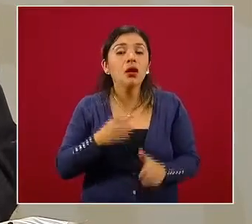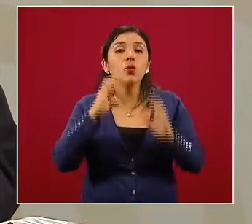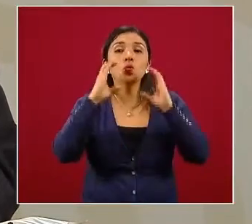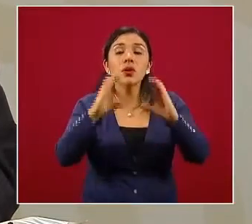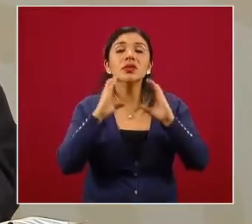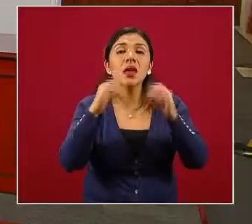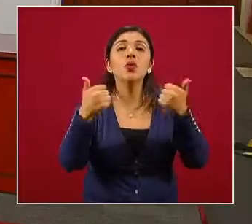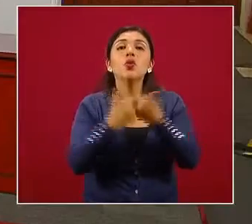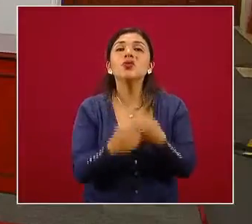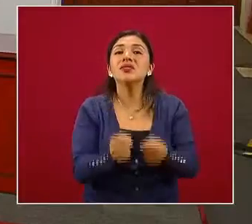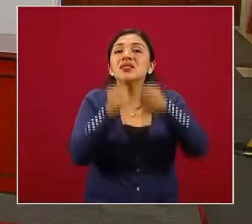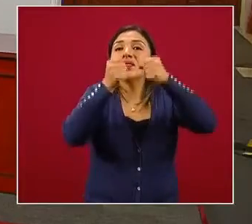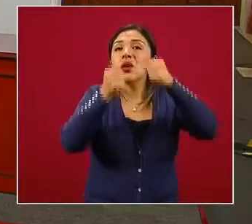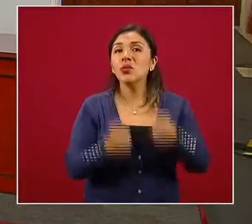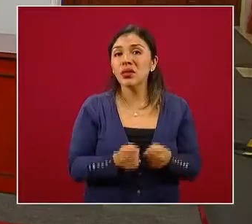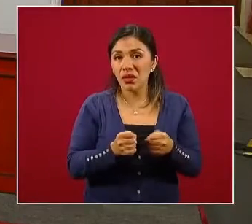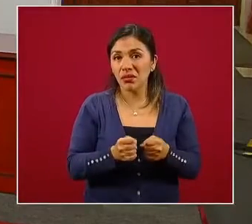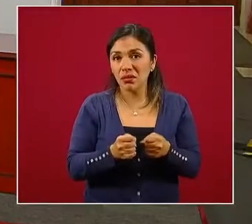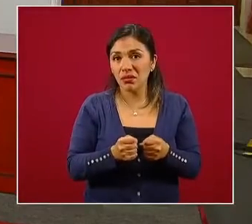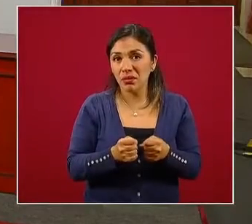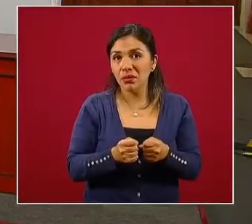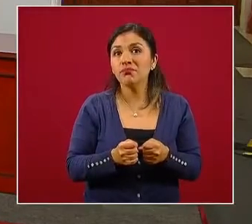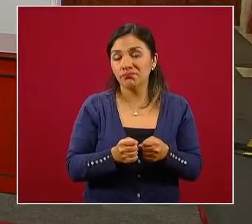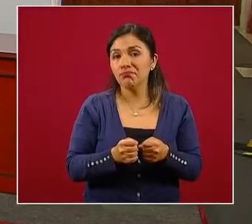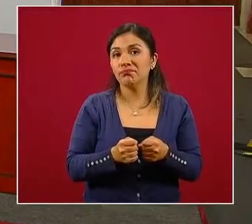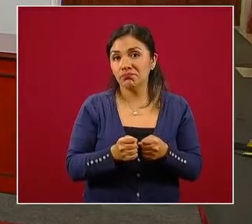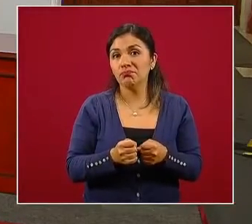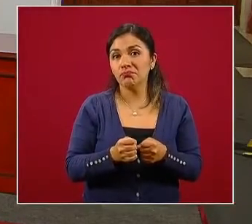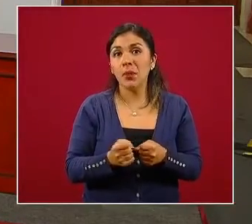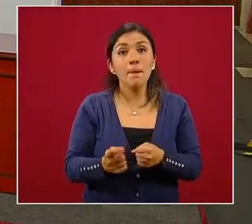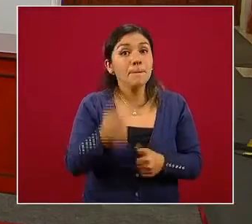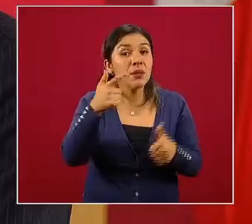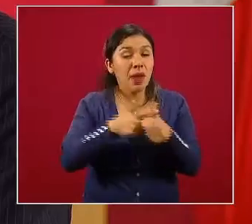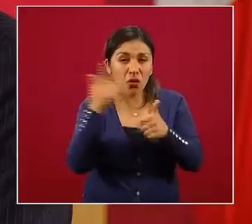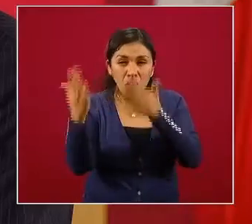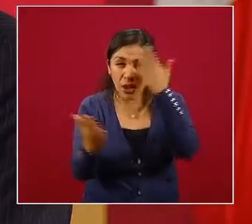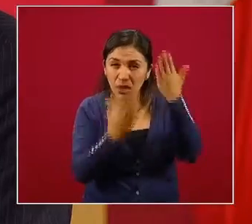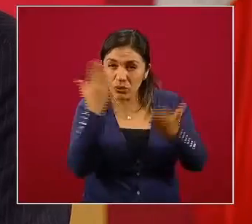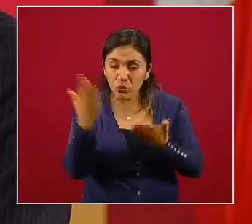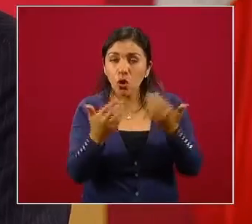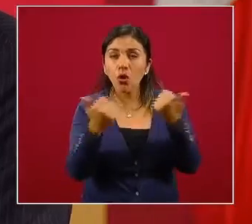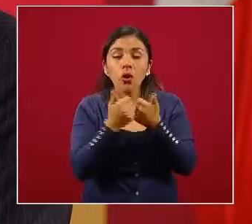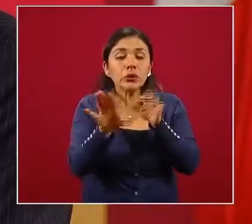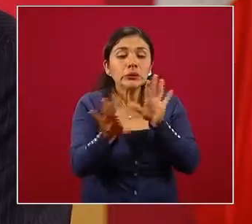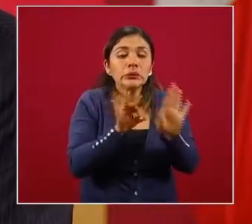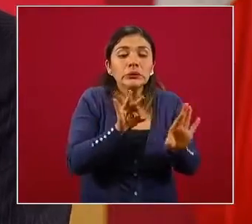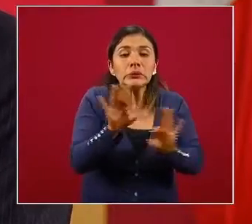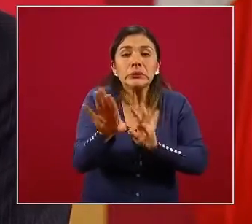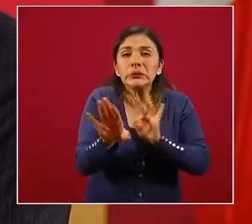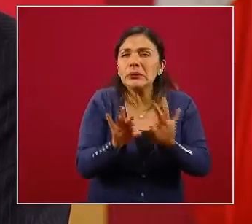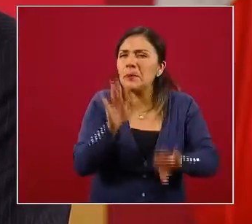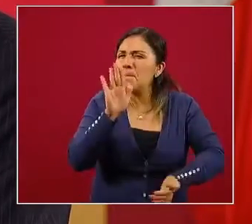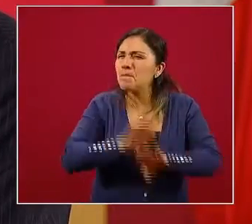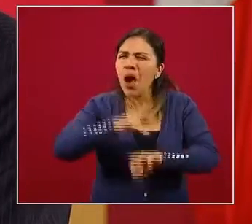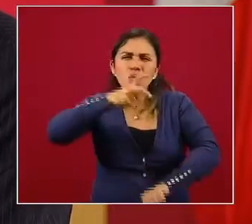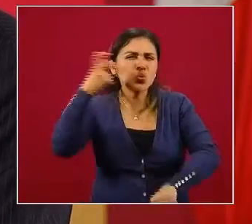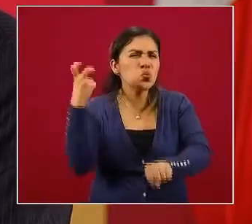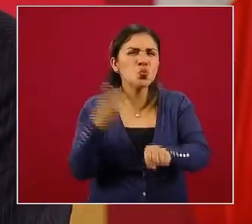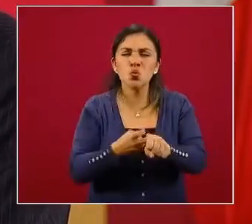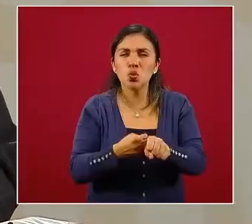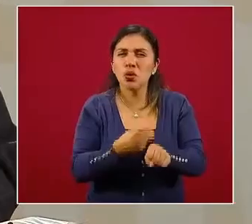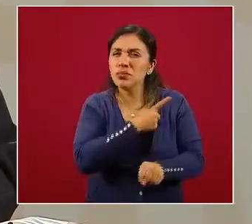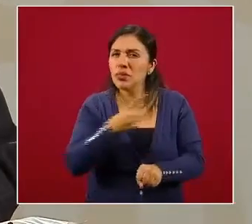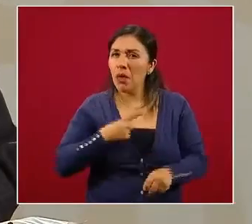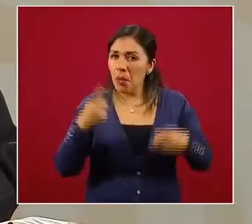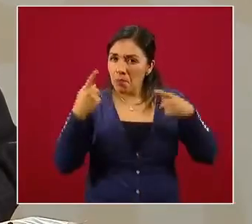la seguridad. Los primeros estudios se hacen con criterios de selección muy exigentes. Tienen